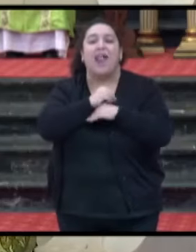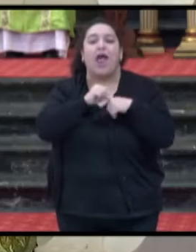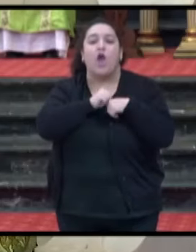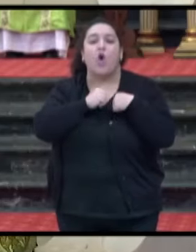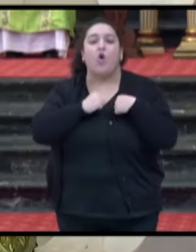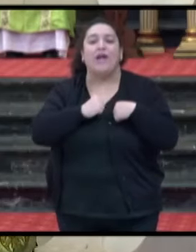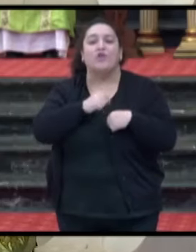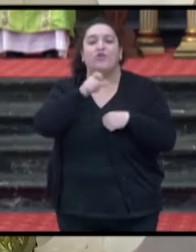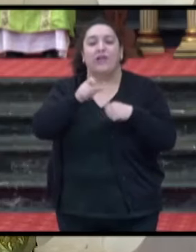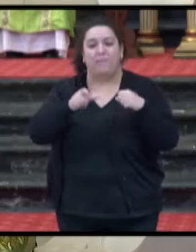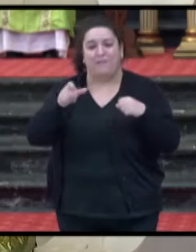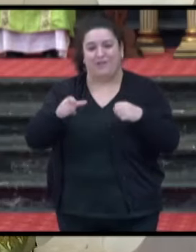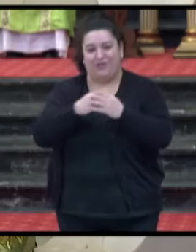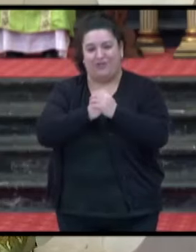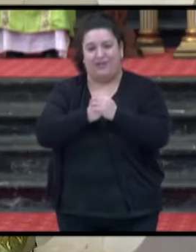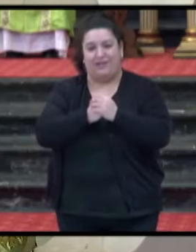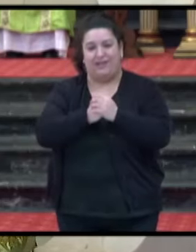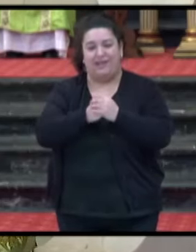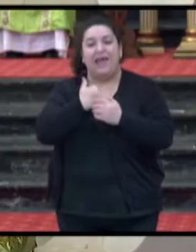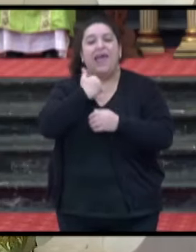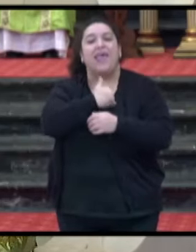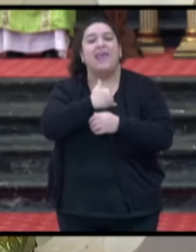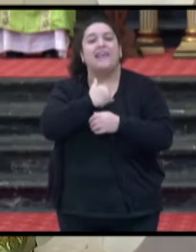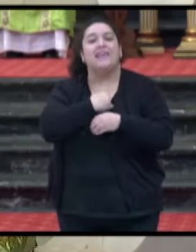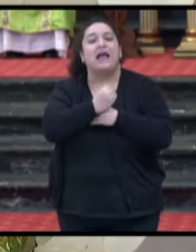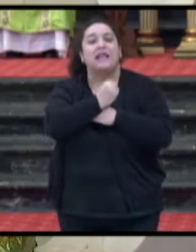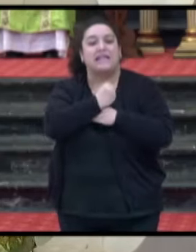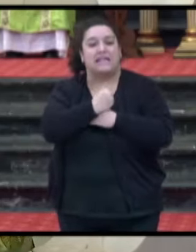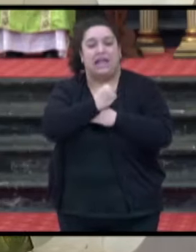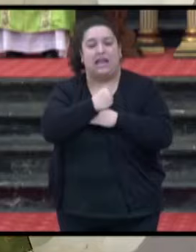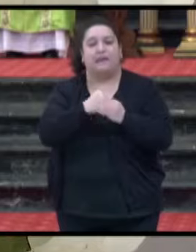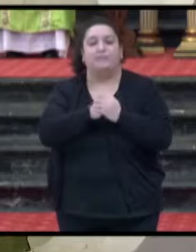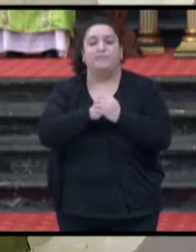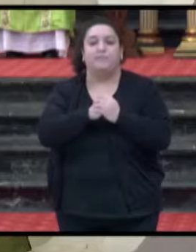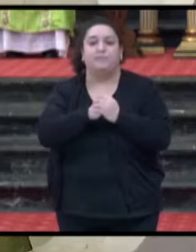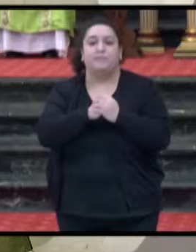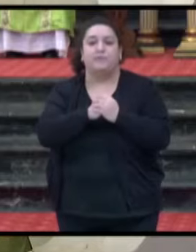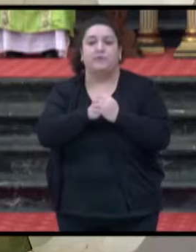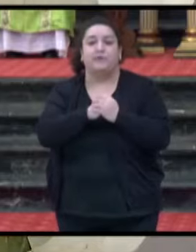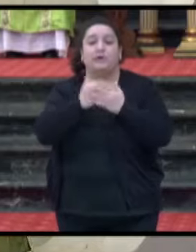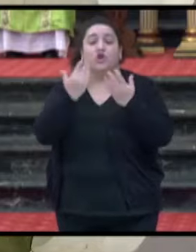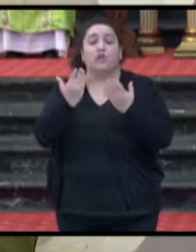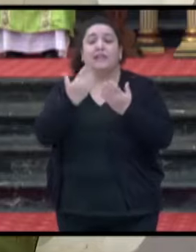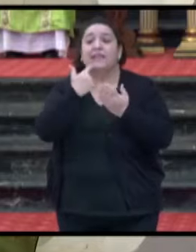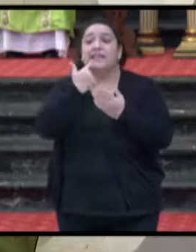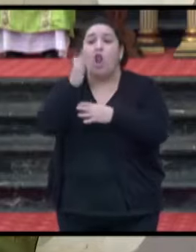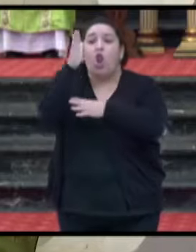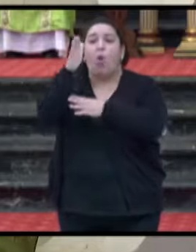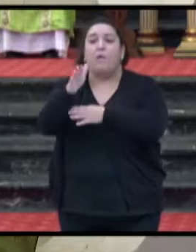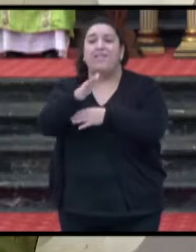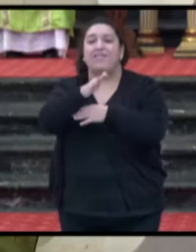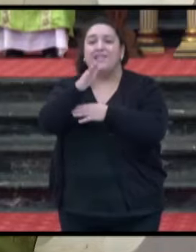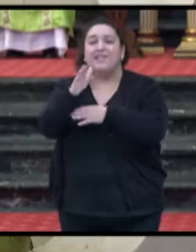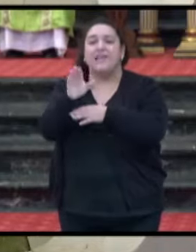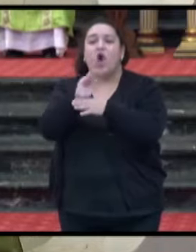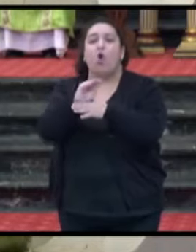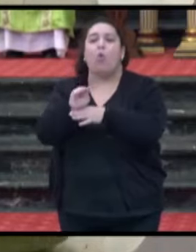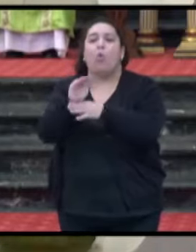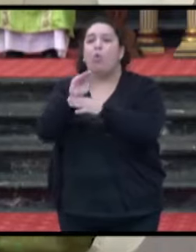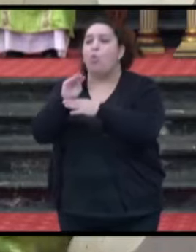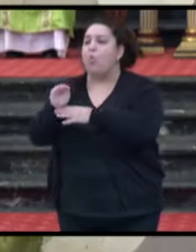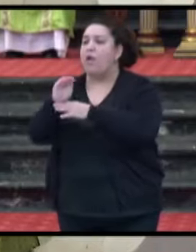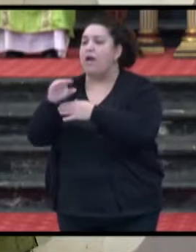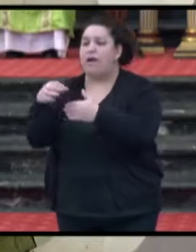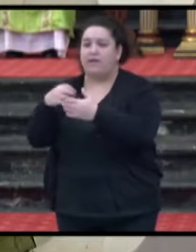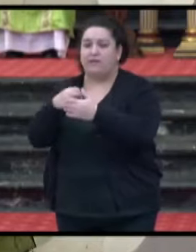humano de todas sus heridas y dice que los bendecía y los sanaba